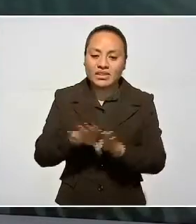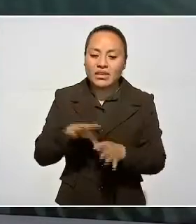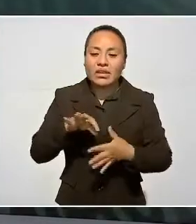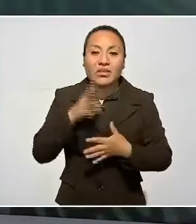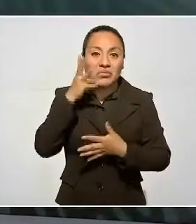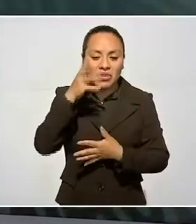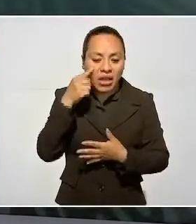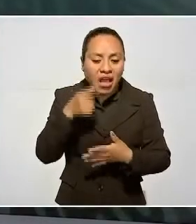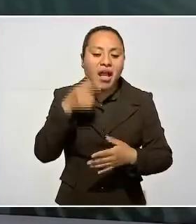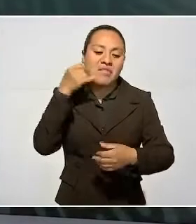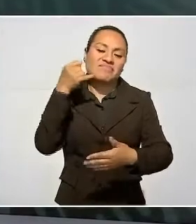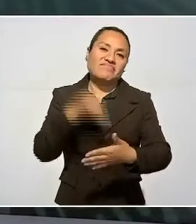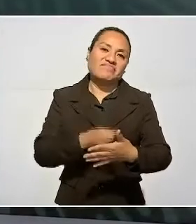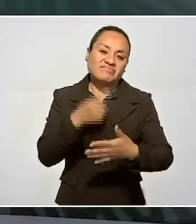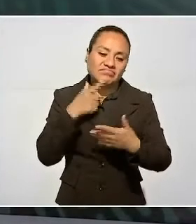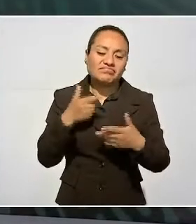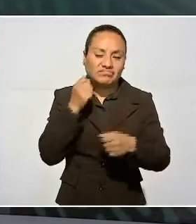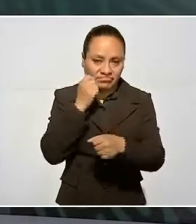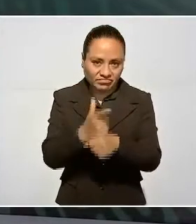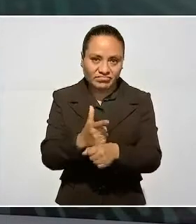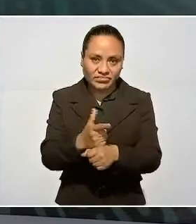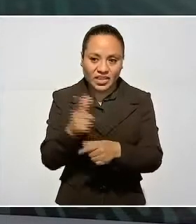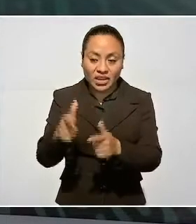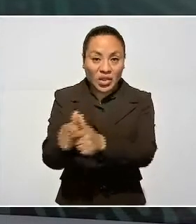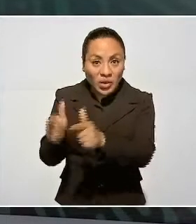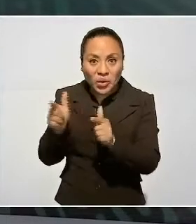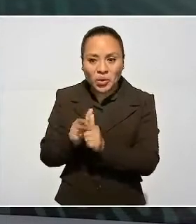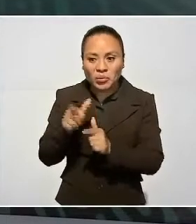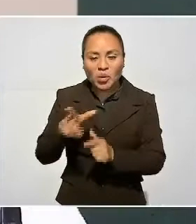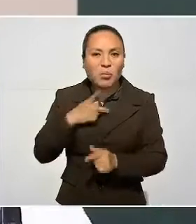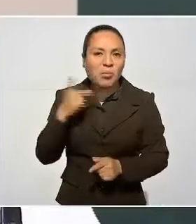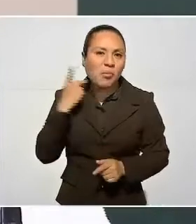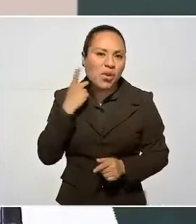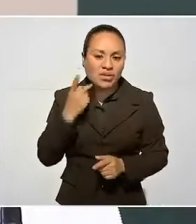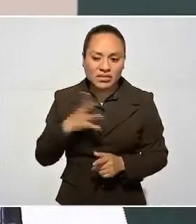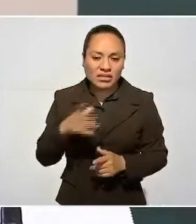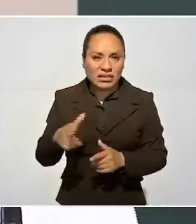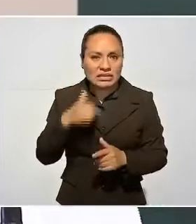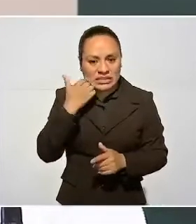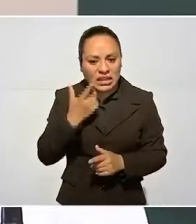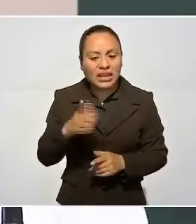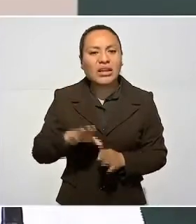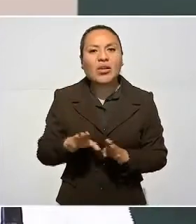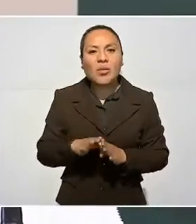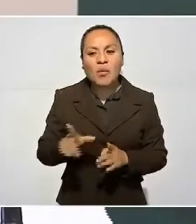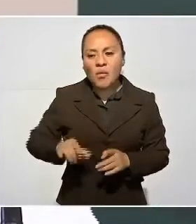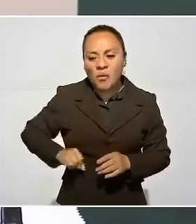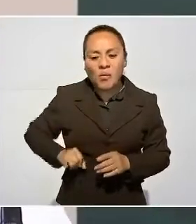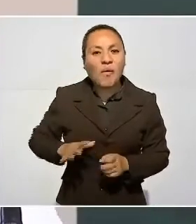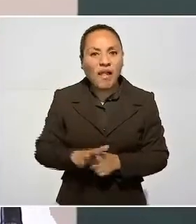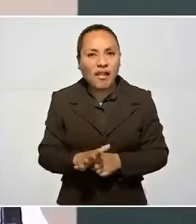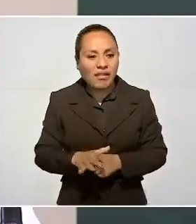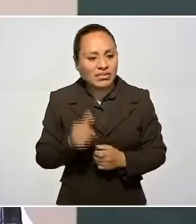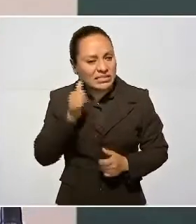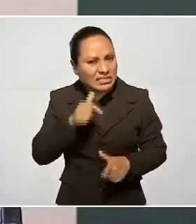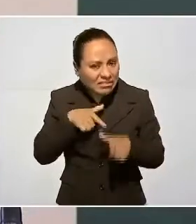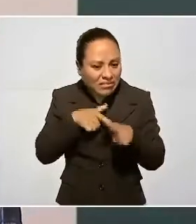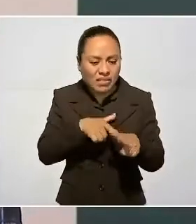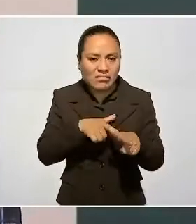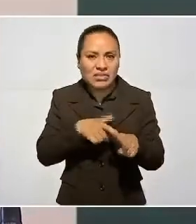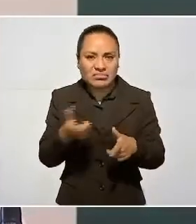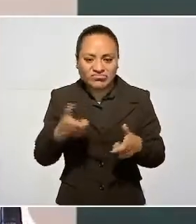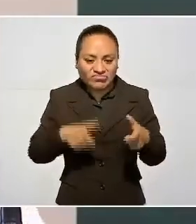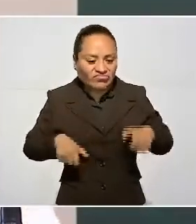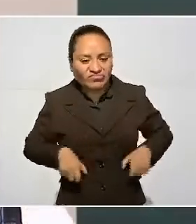estos grupos políticos y económicos que pretenden imponer sus intereses y negocios particulares